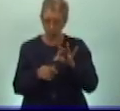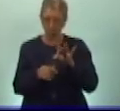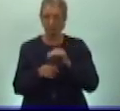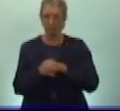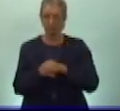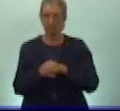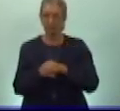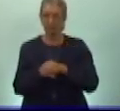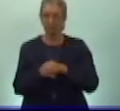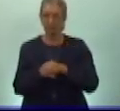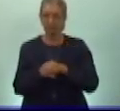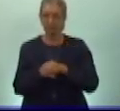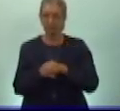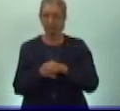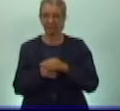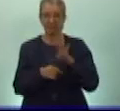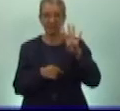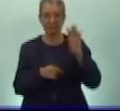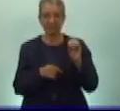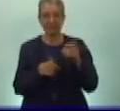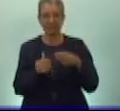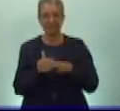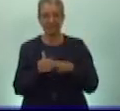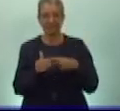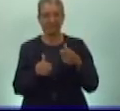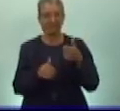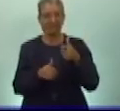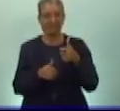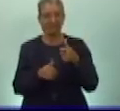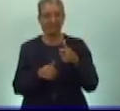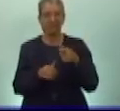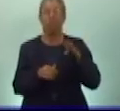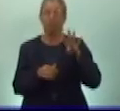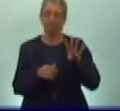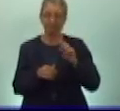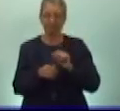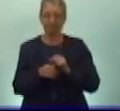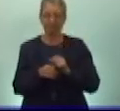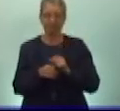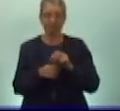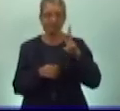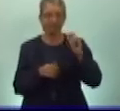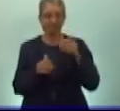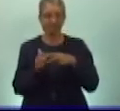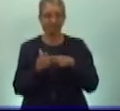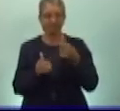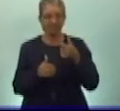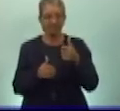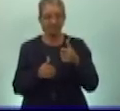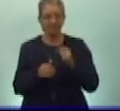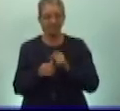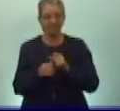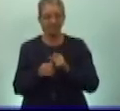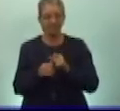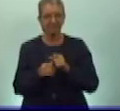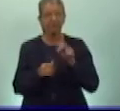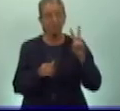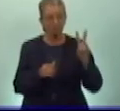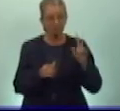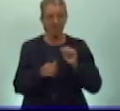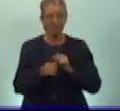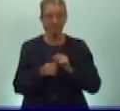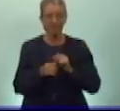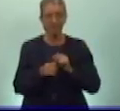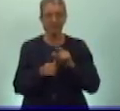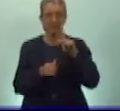ve que han estudiado, 40 entre 10, 4, 20 entre 10,